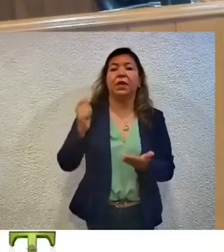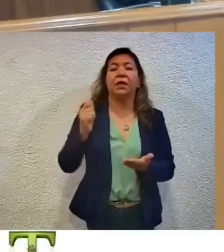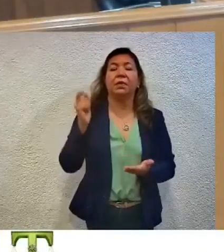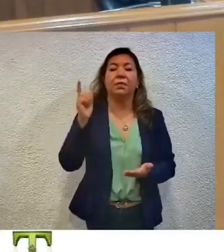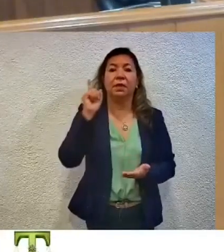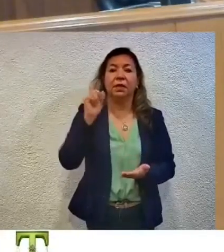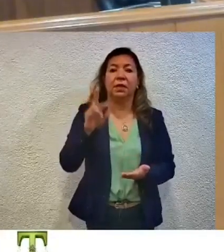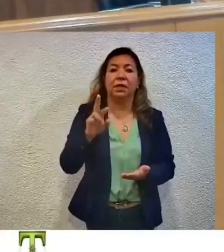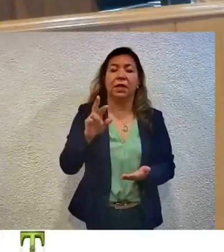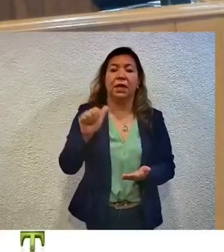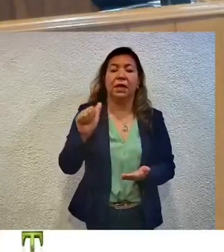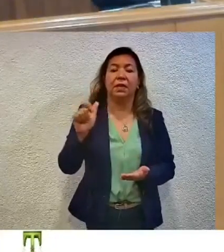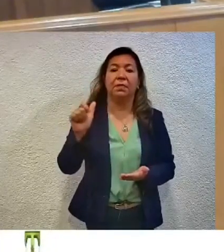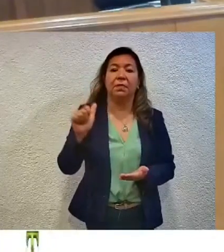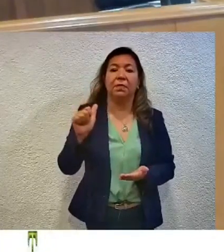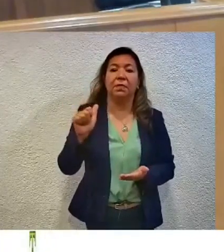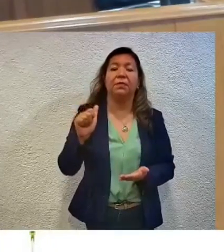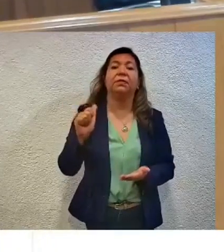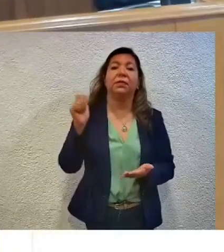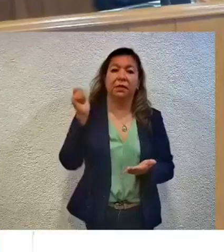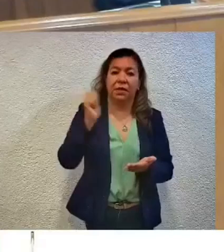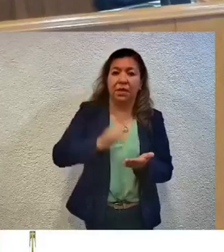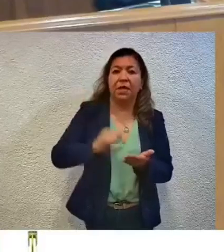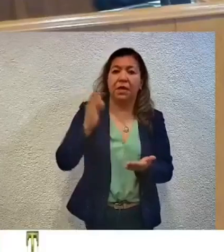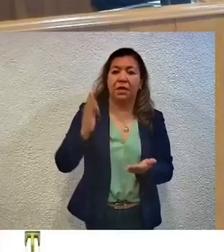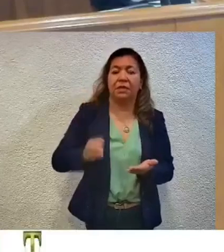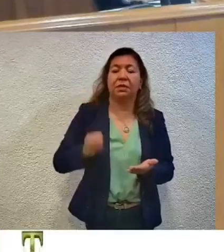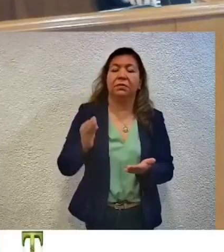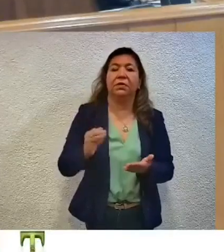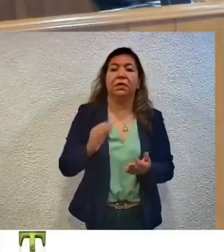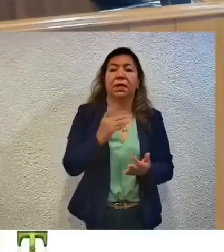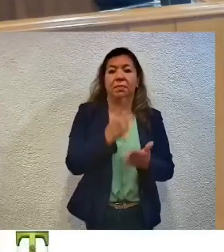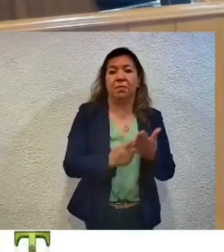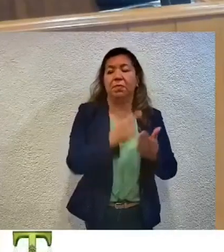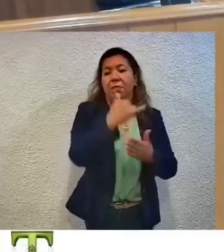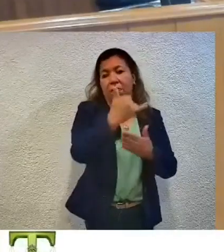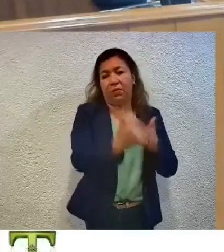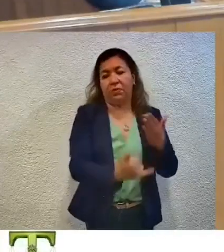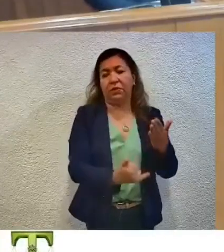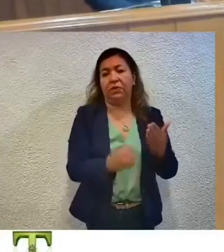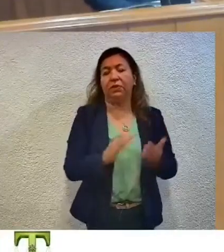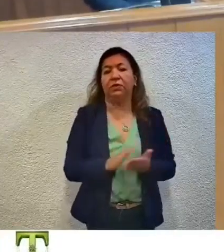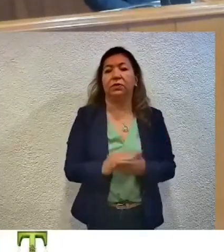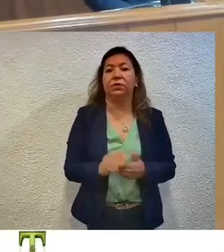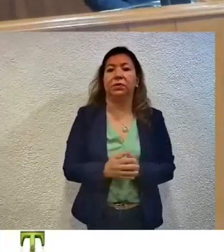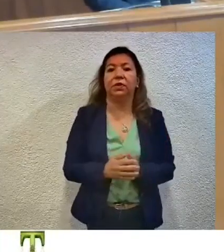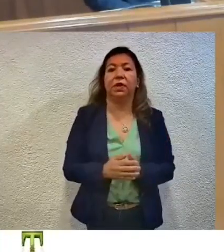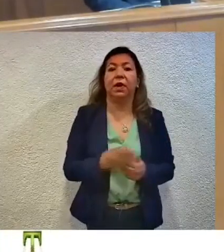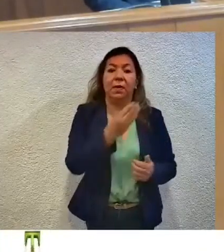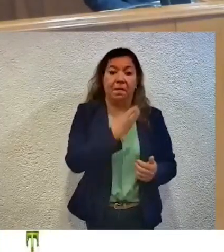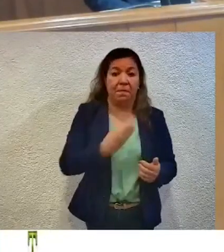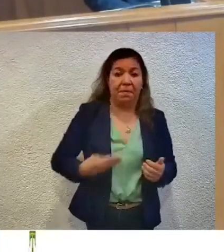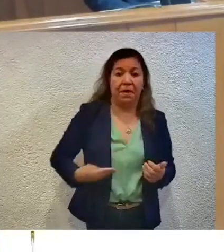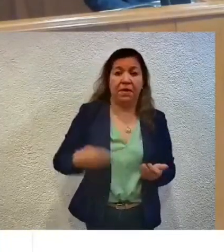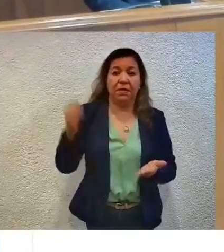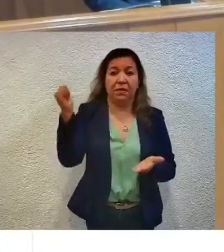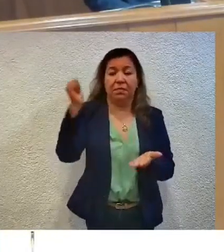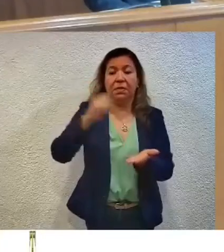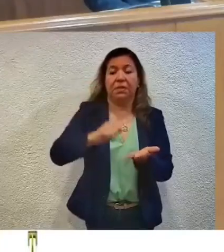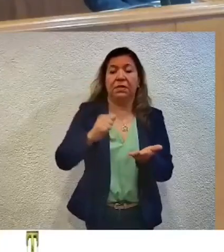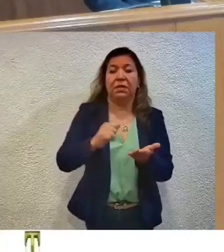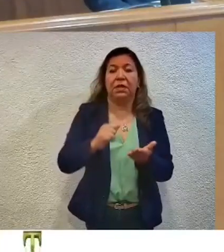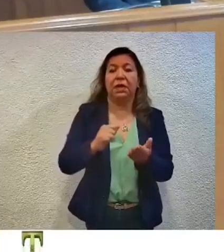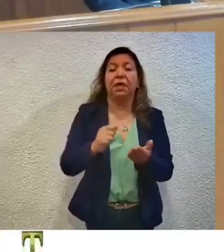Gracias, magistrada. Magistrada Evelyn Rodríguez Chinol. A favor del proyecto. Gracias, magistrada. Magistrada presidenta, magistradas, magistrado, el